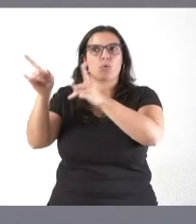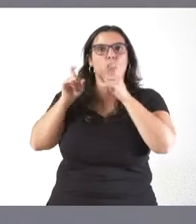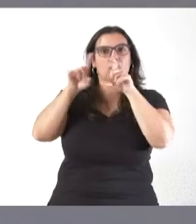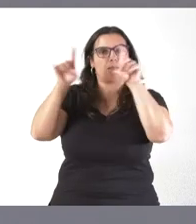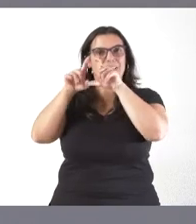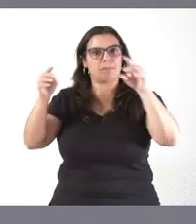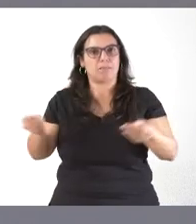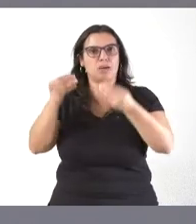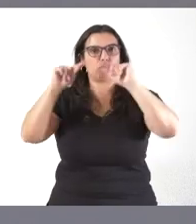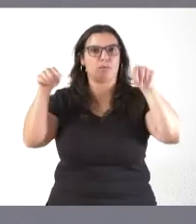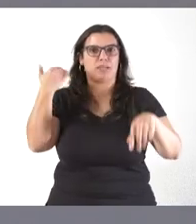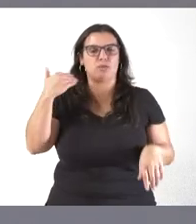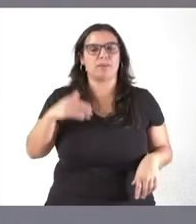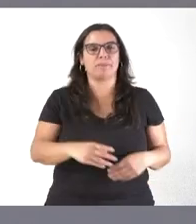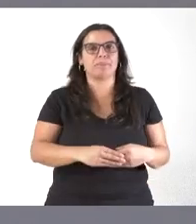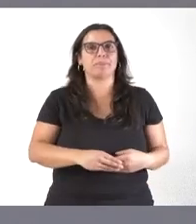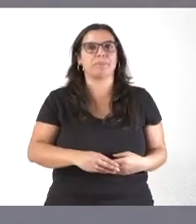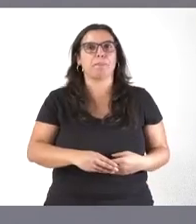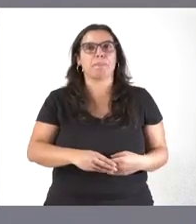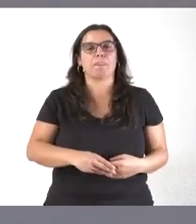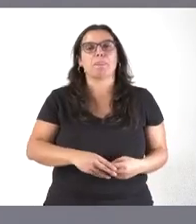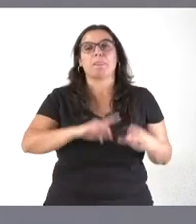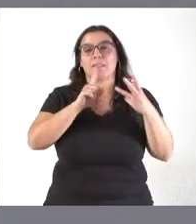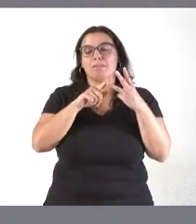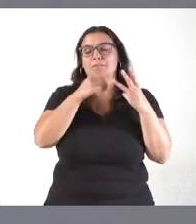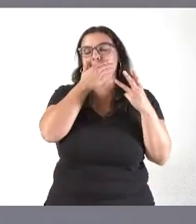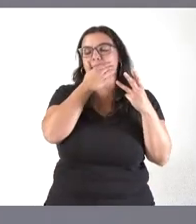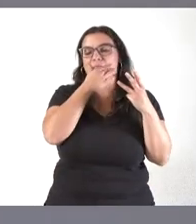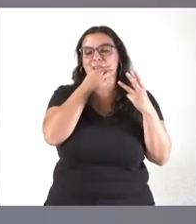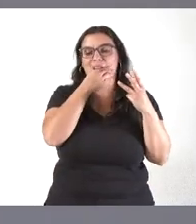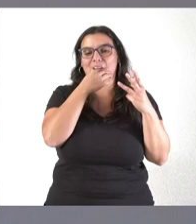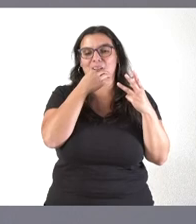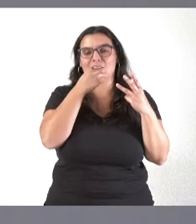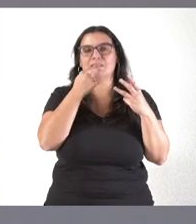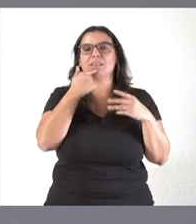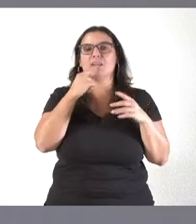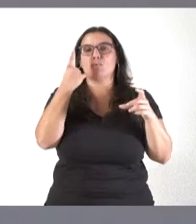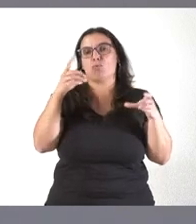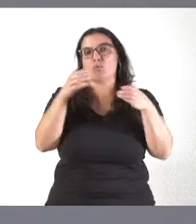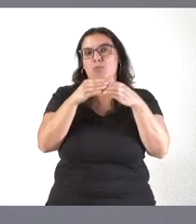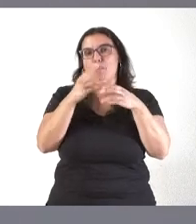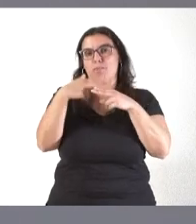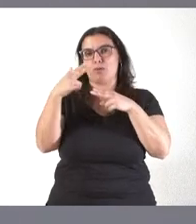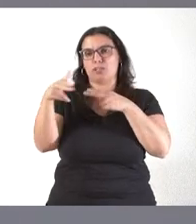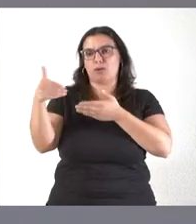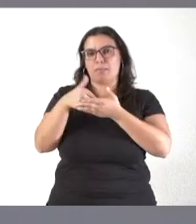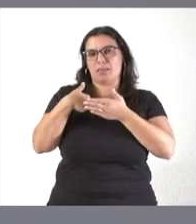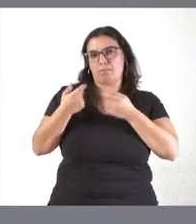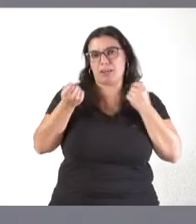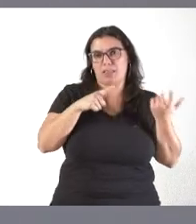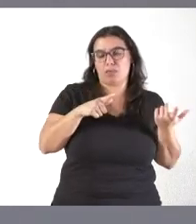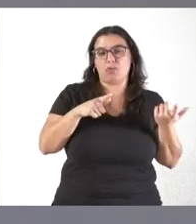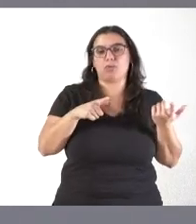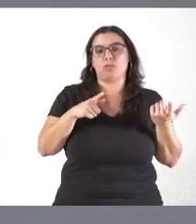en la provincia de Soria plantea usted que había un partido político que nos pedía algo similar bueno